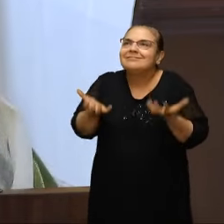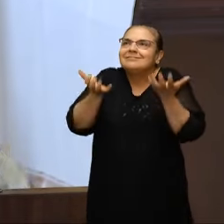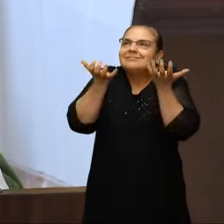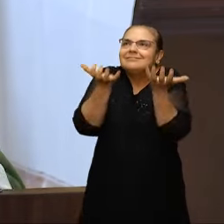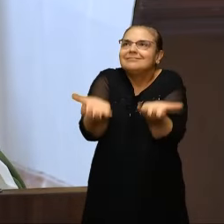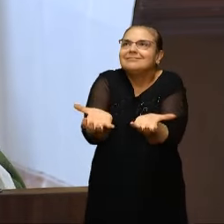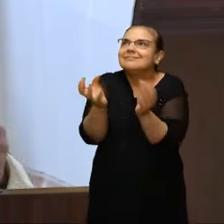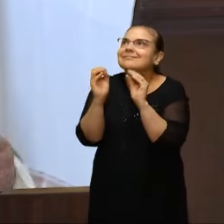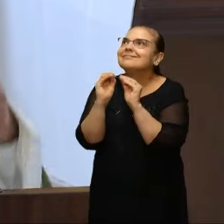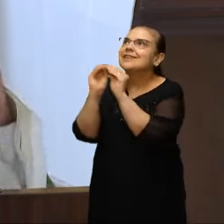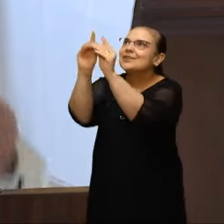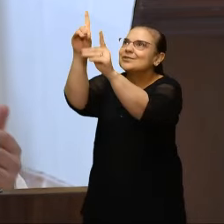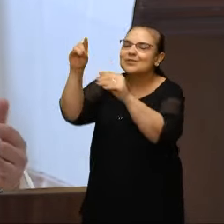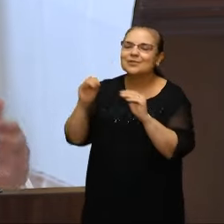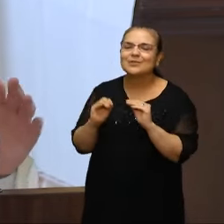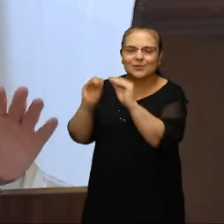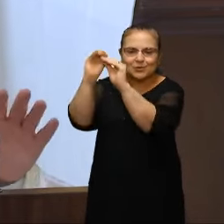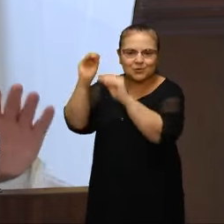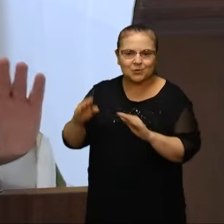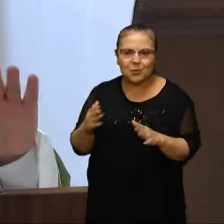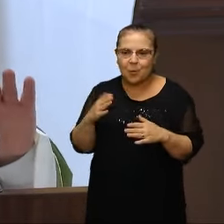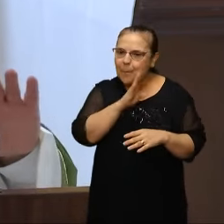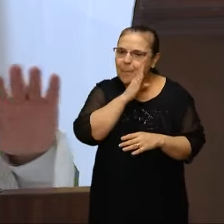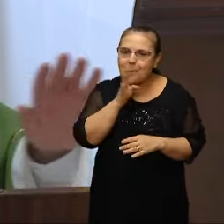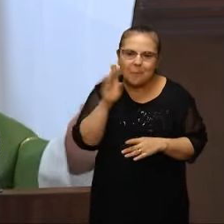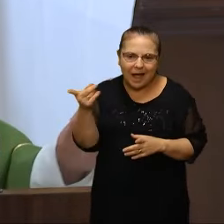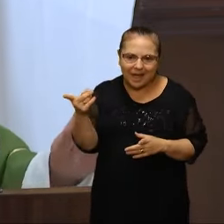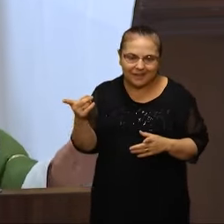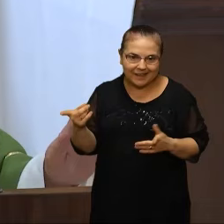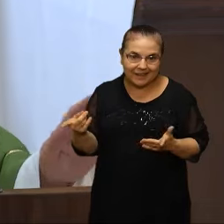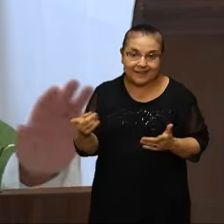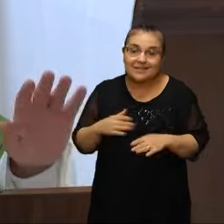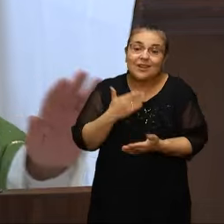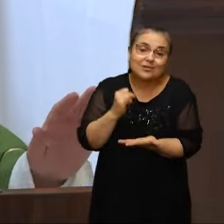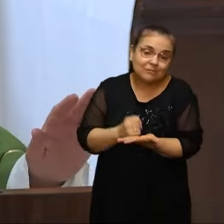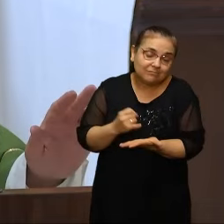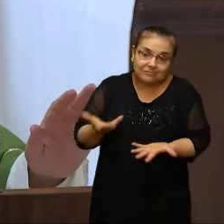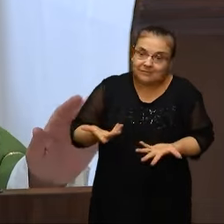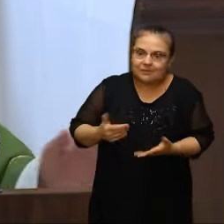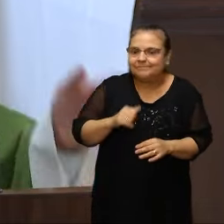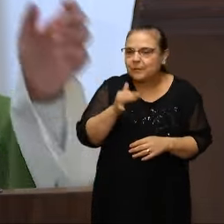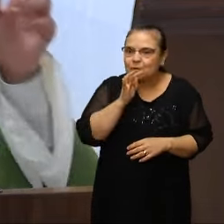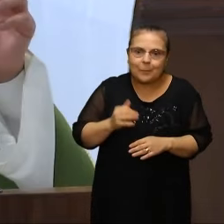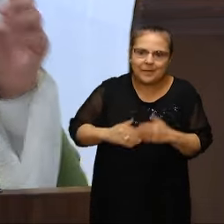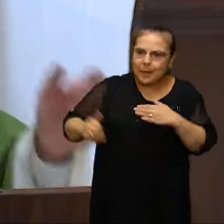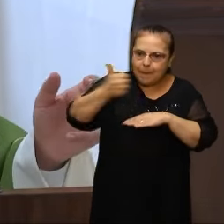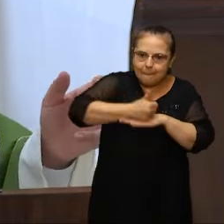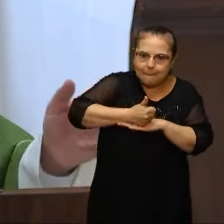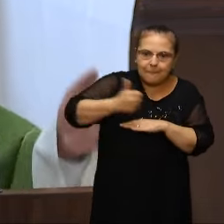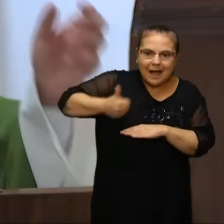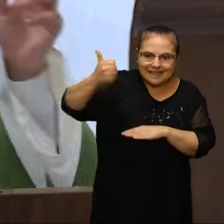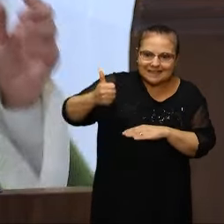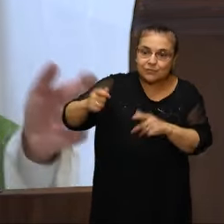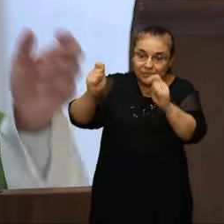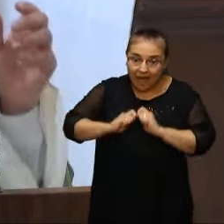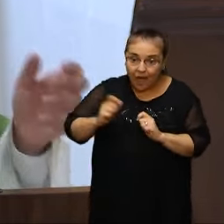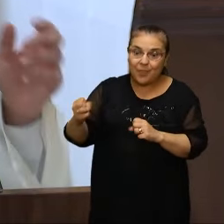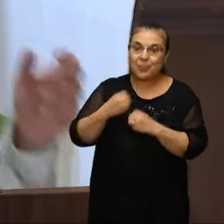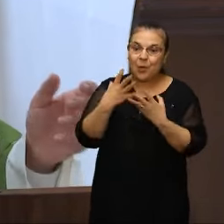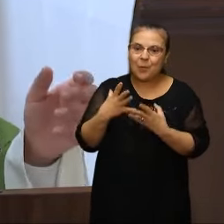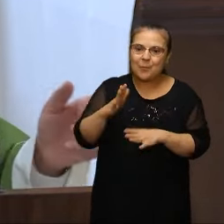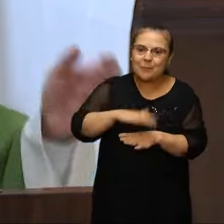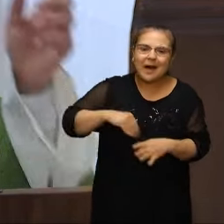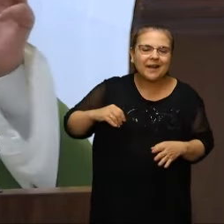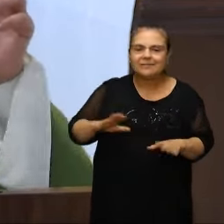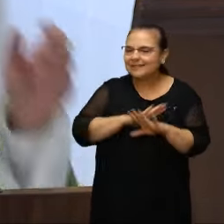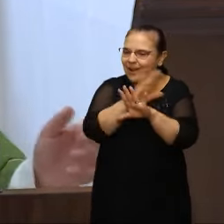qué? Para que ellos te ayuden a llegar hasta el resto, porque Dios no nos prueba por encima de nuestras posibilidades, nos da todos los dones para que lleguemos hasta